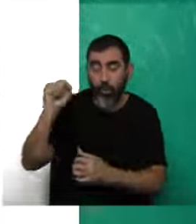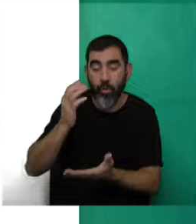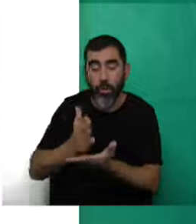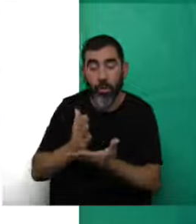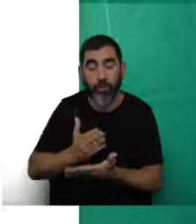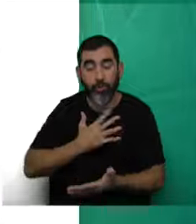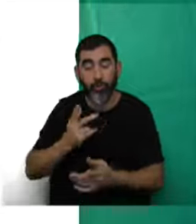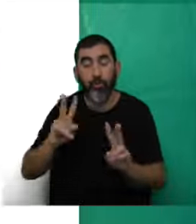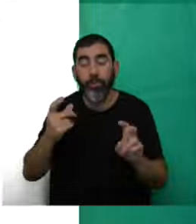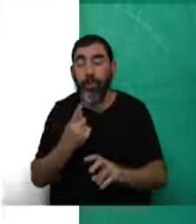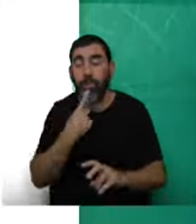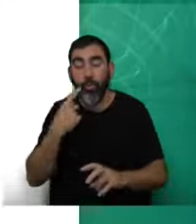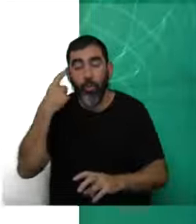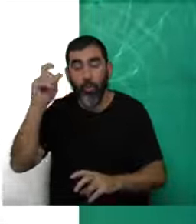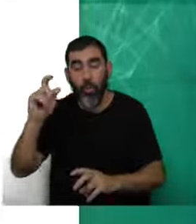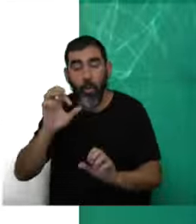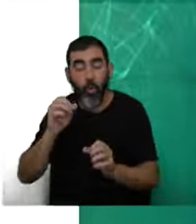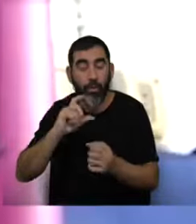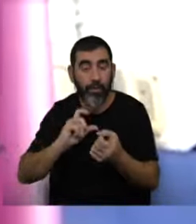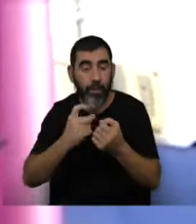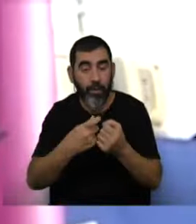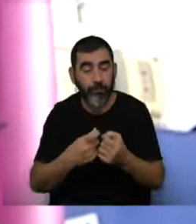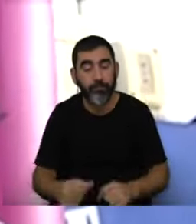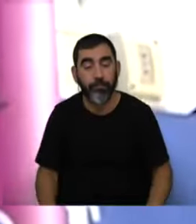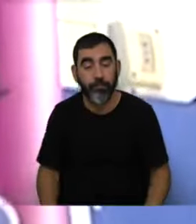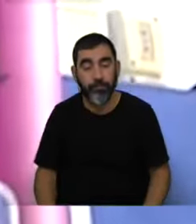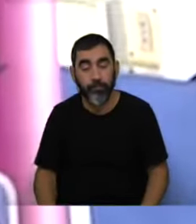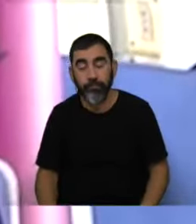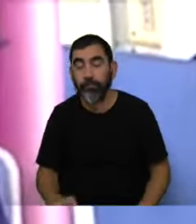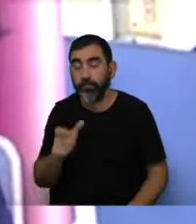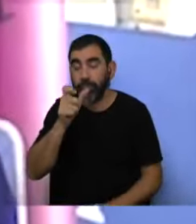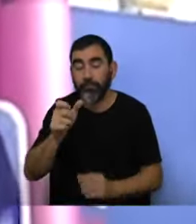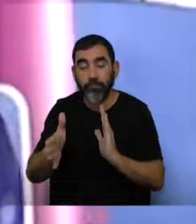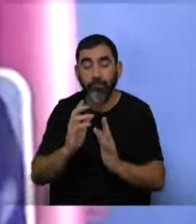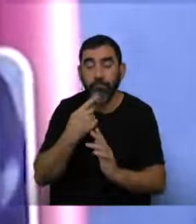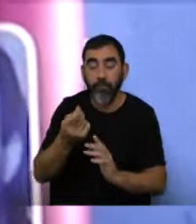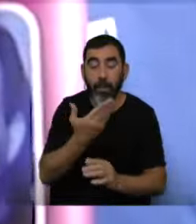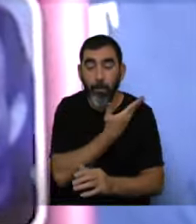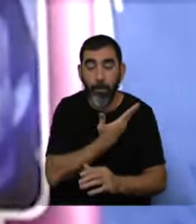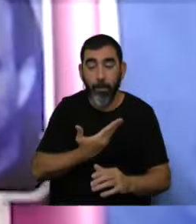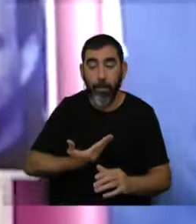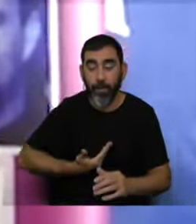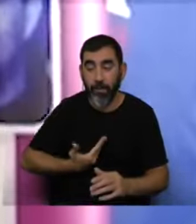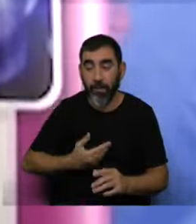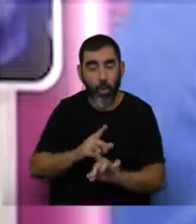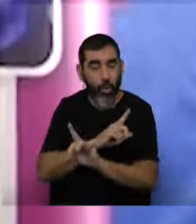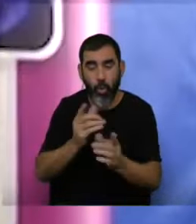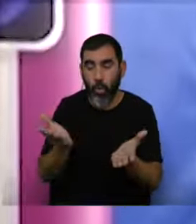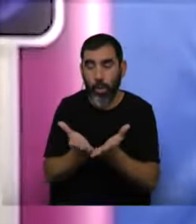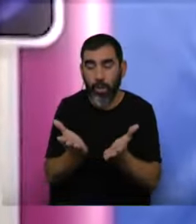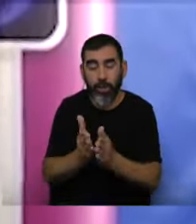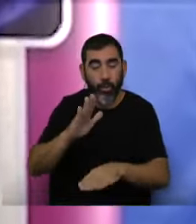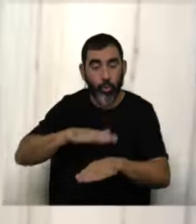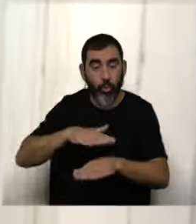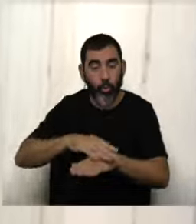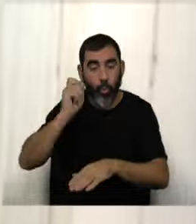humanos por motivos políticos ideológicos o gremiales como argumento primario la abogada sostiene que la maestra Raquel cnep no era estudiante del instituto